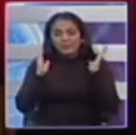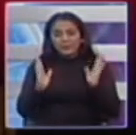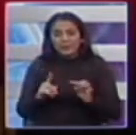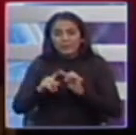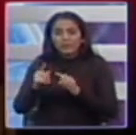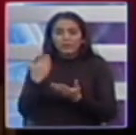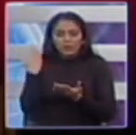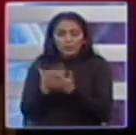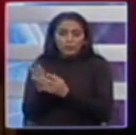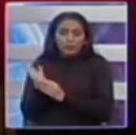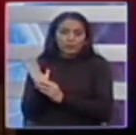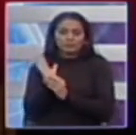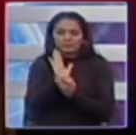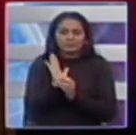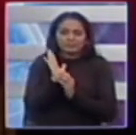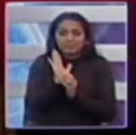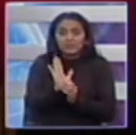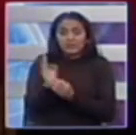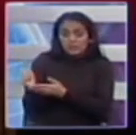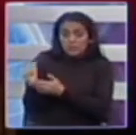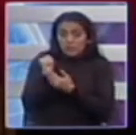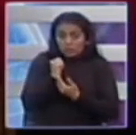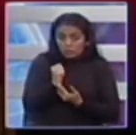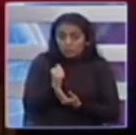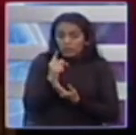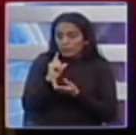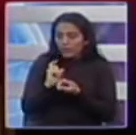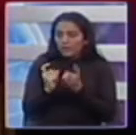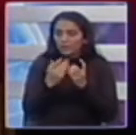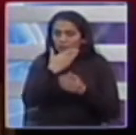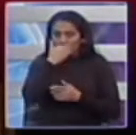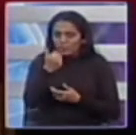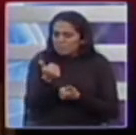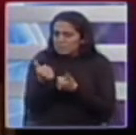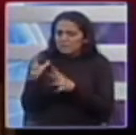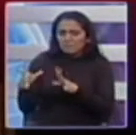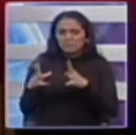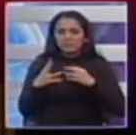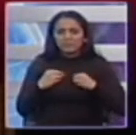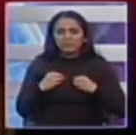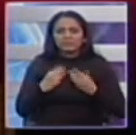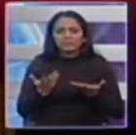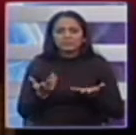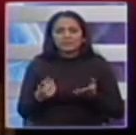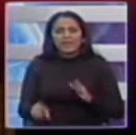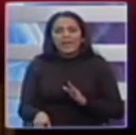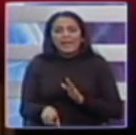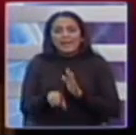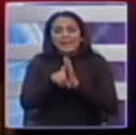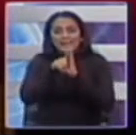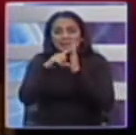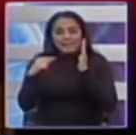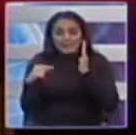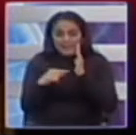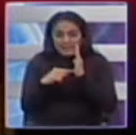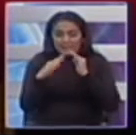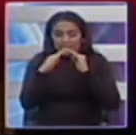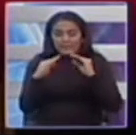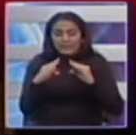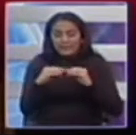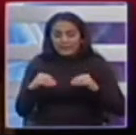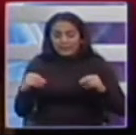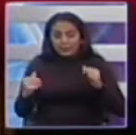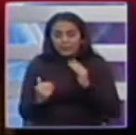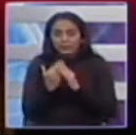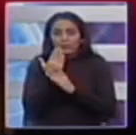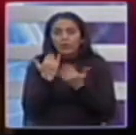a mejorar la norma, bienvenidas sean. Pero el tema de la ley contra la especulación es un tema fundamental. Primero, que no fue topado en